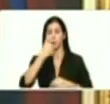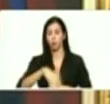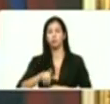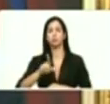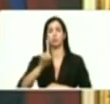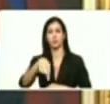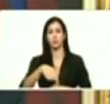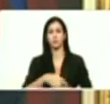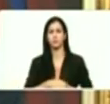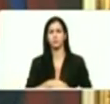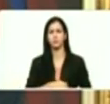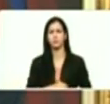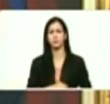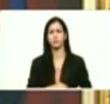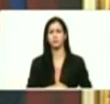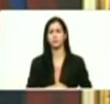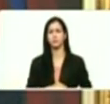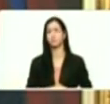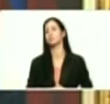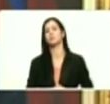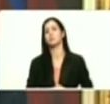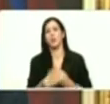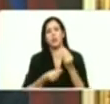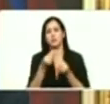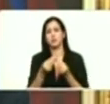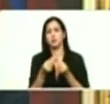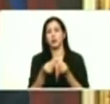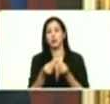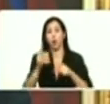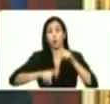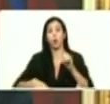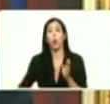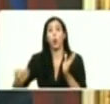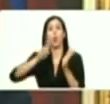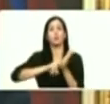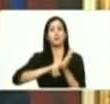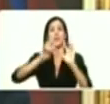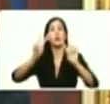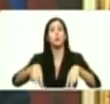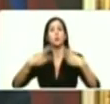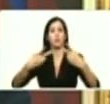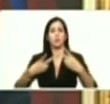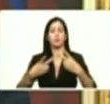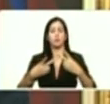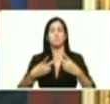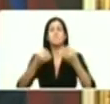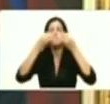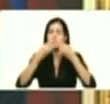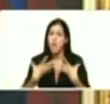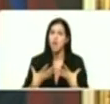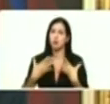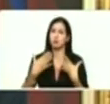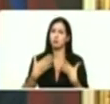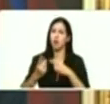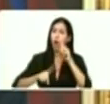voy a anunciar hacer las cosas de nuevo y nuevas y bien hechas